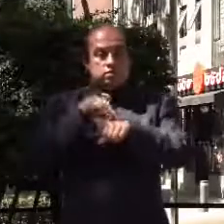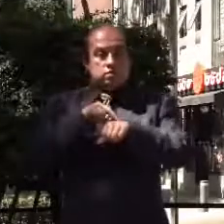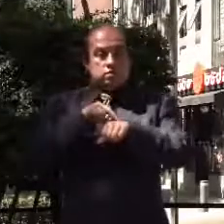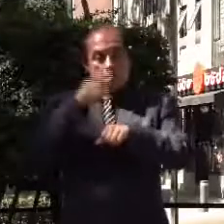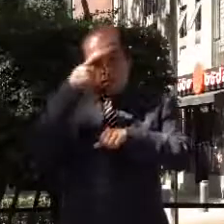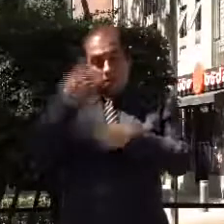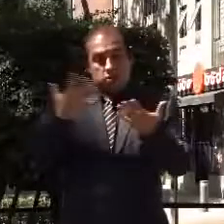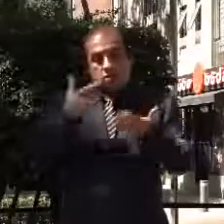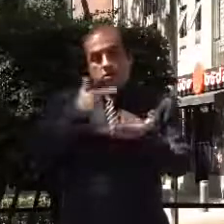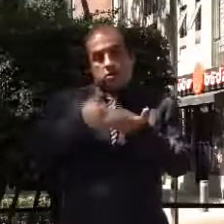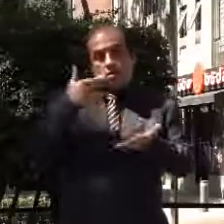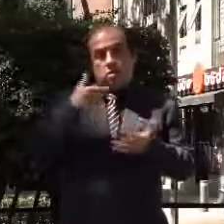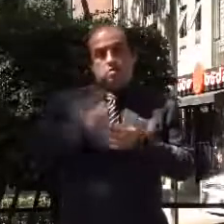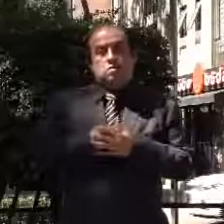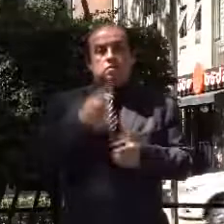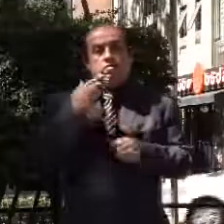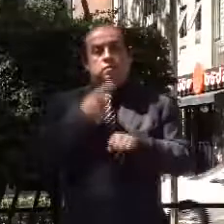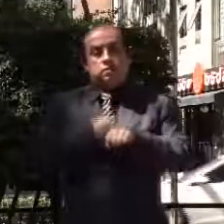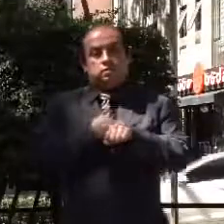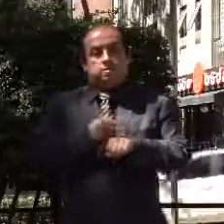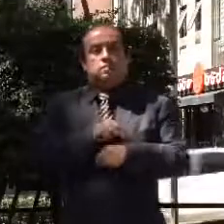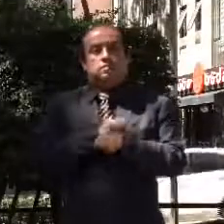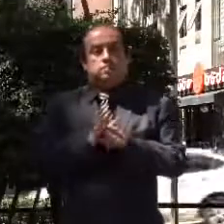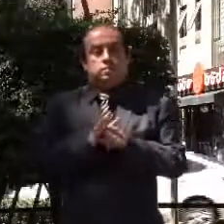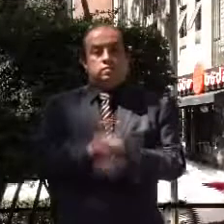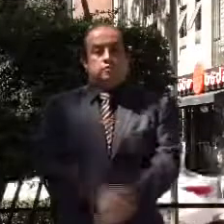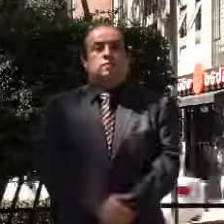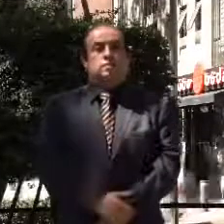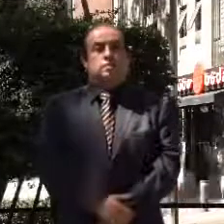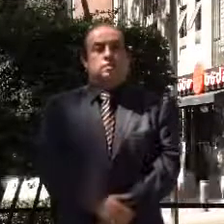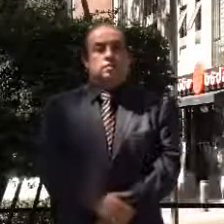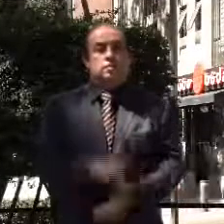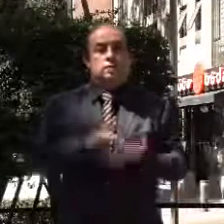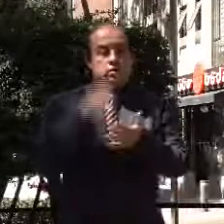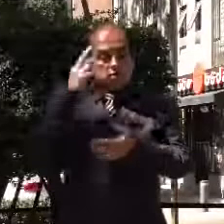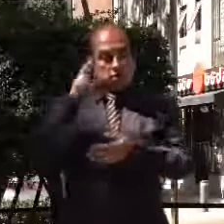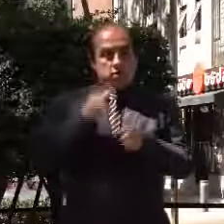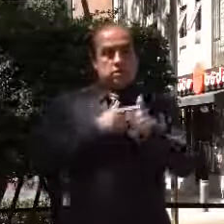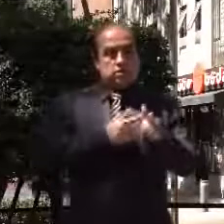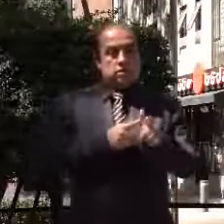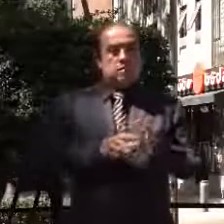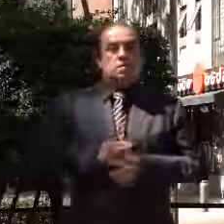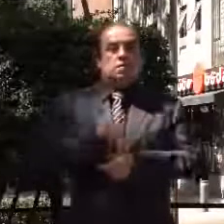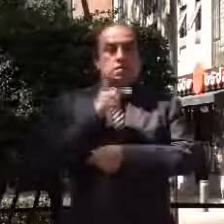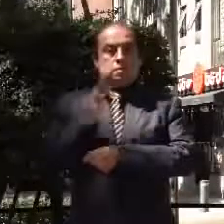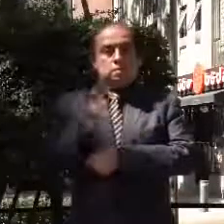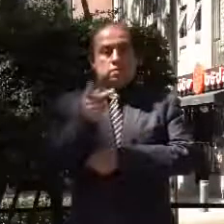se agrave la enfermedad. Gracias, buen día. Siguiente pregunta, Iván Sosa, de Reforma.